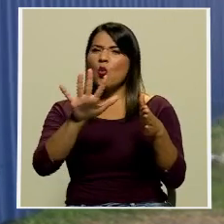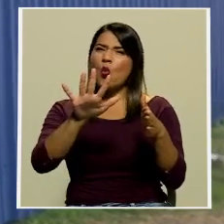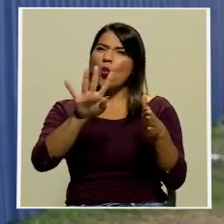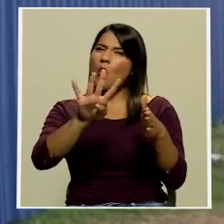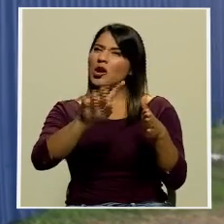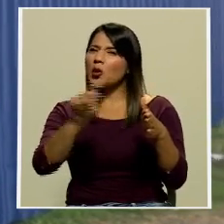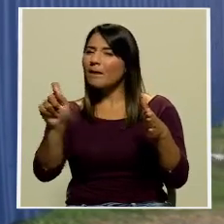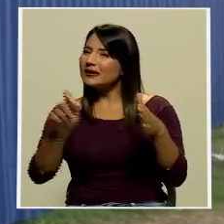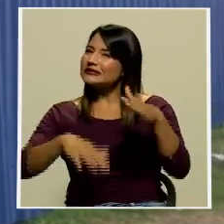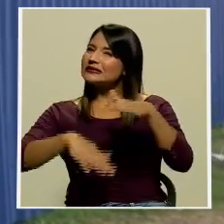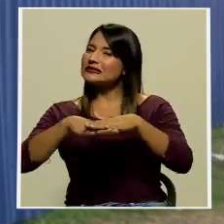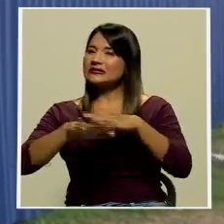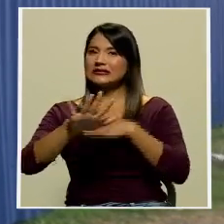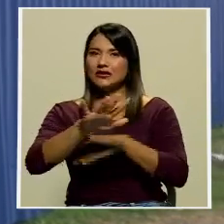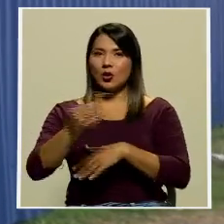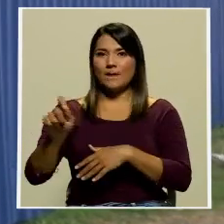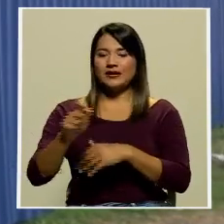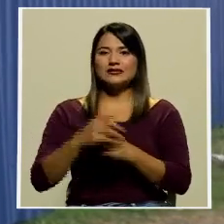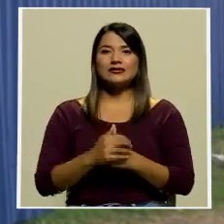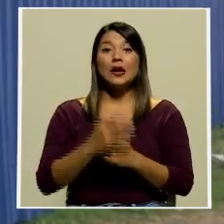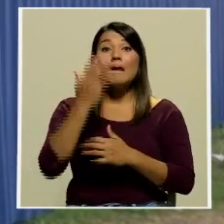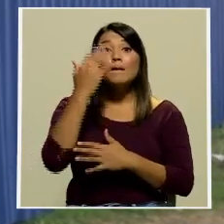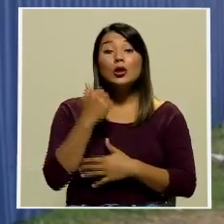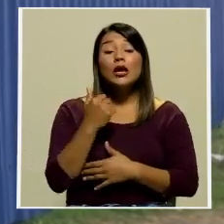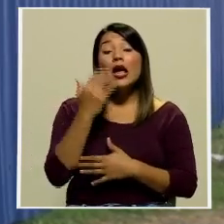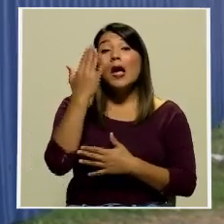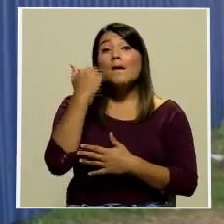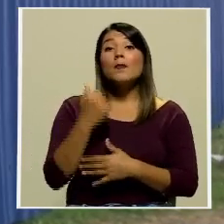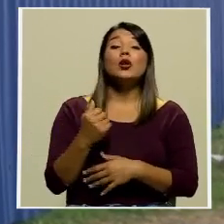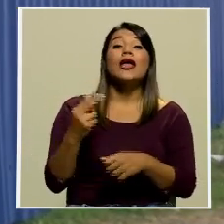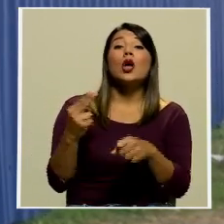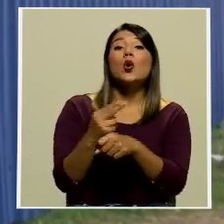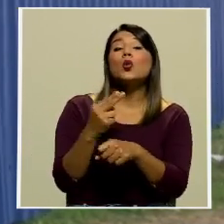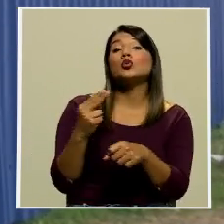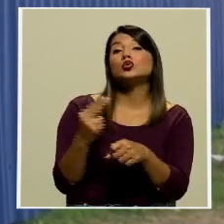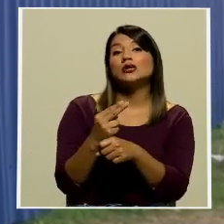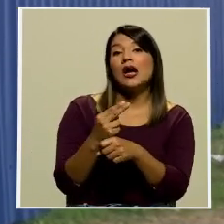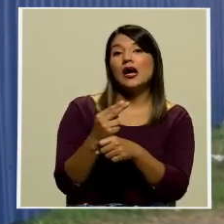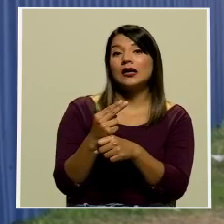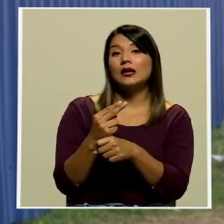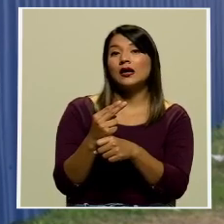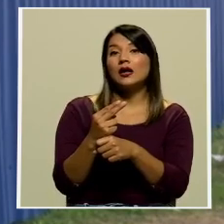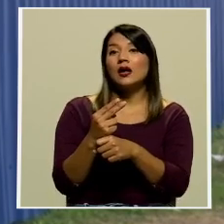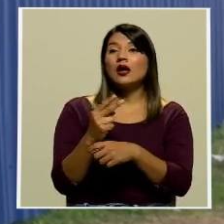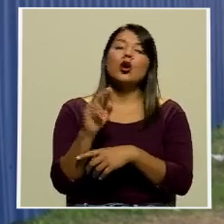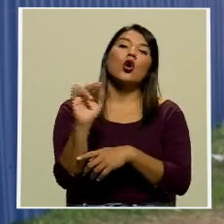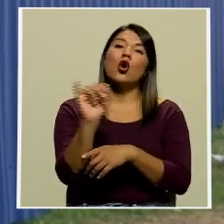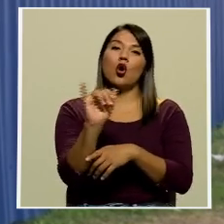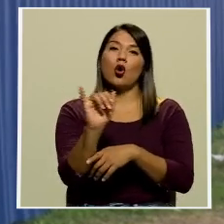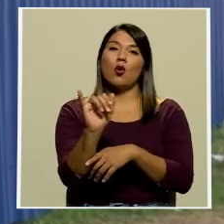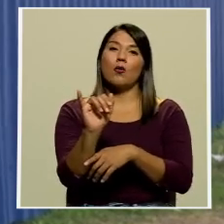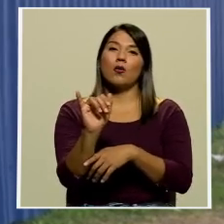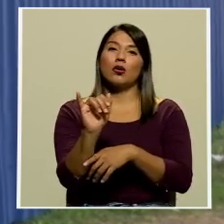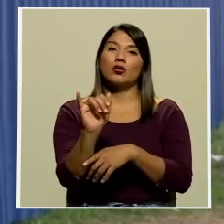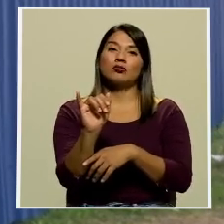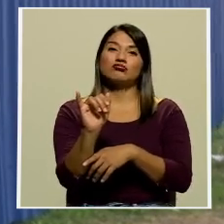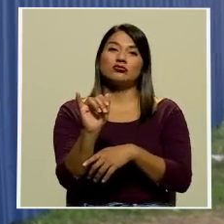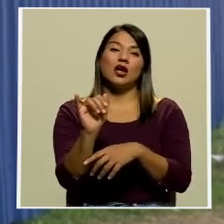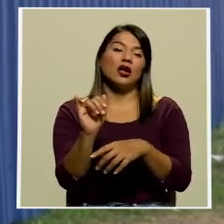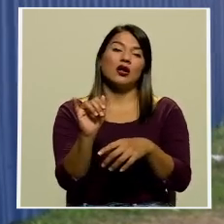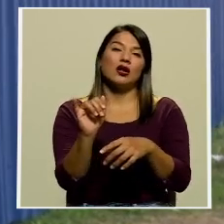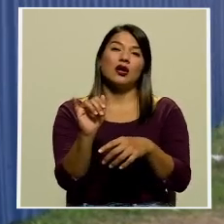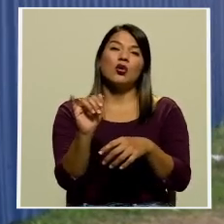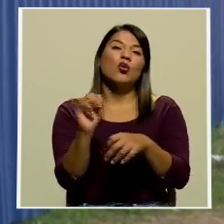meses. Porque están utilizando, diría yo, un estribillo donde están rechazando mucho la prueba.